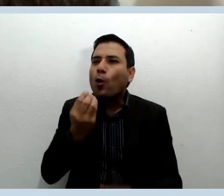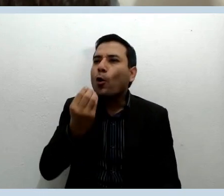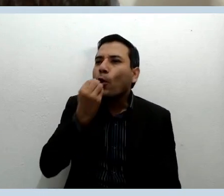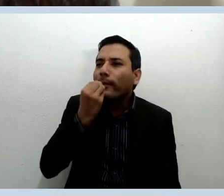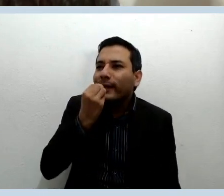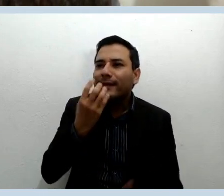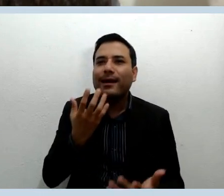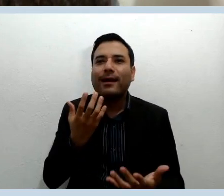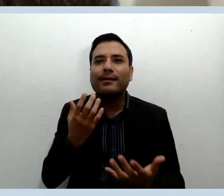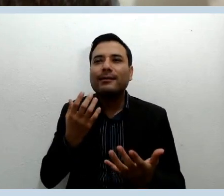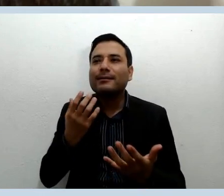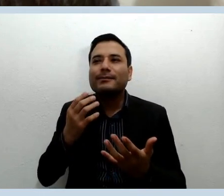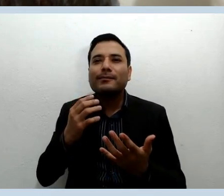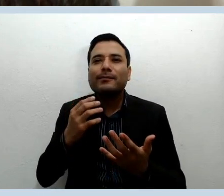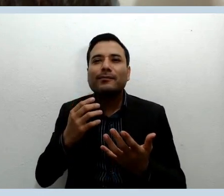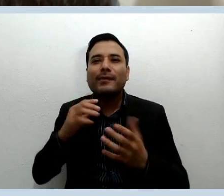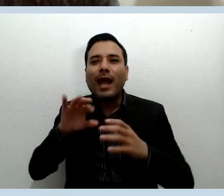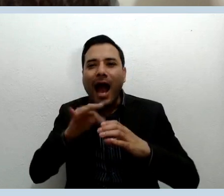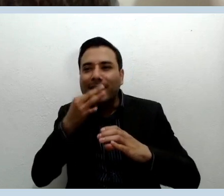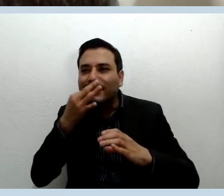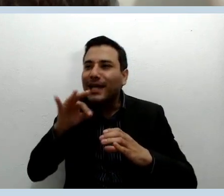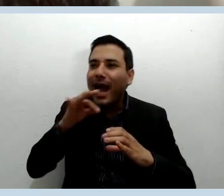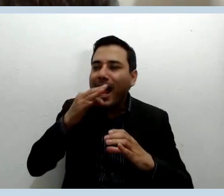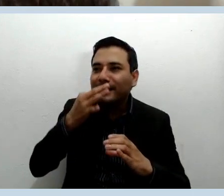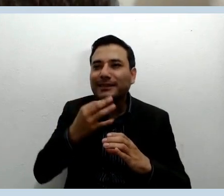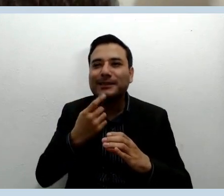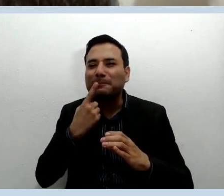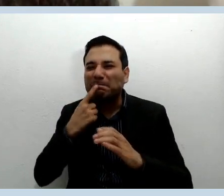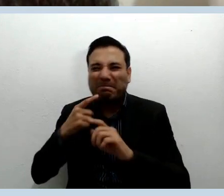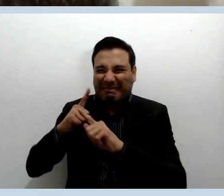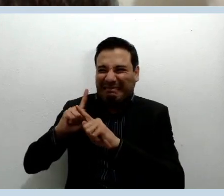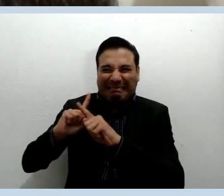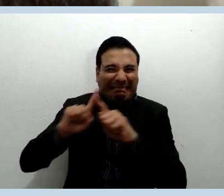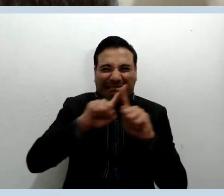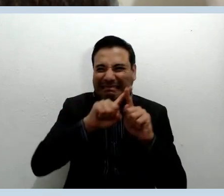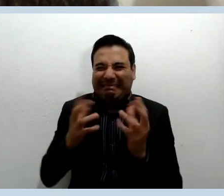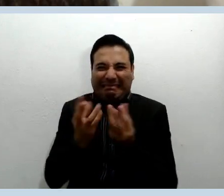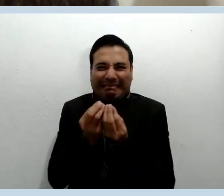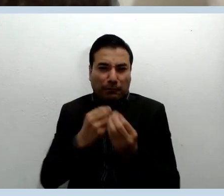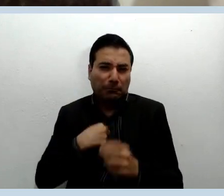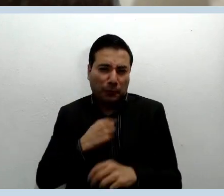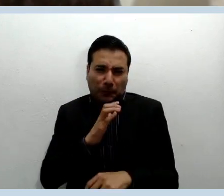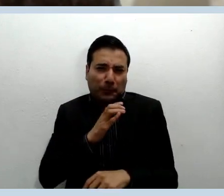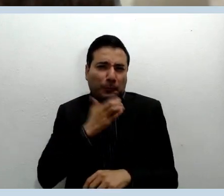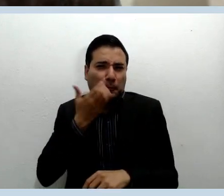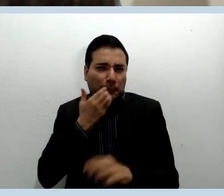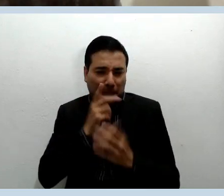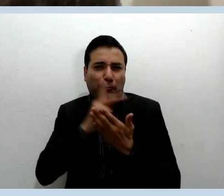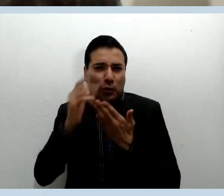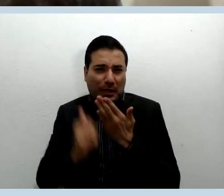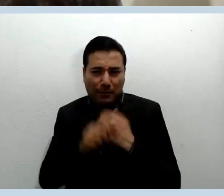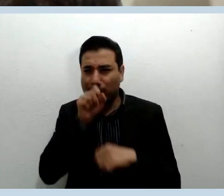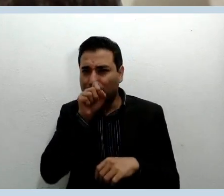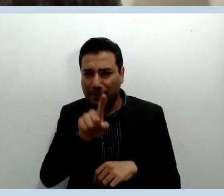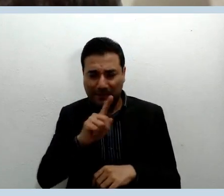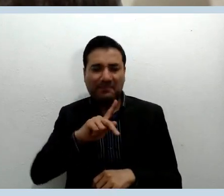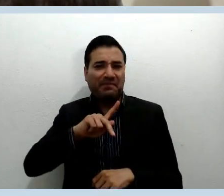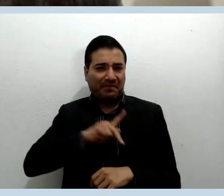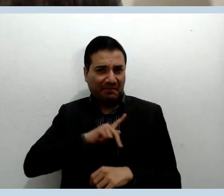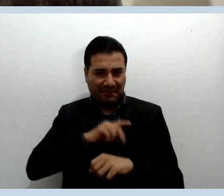sabores todo eso que yo también he tratado de replicar en mis proyectos eh o con mis amigas incluso